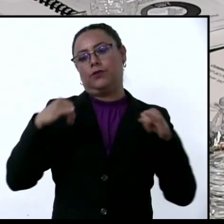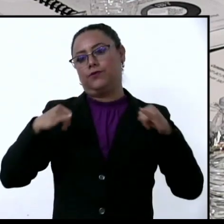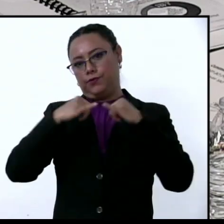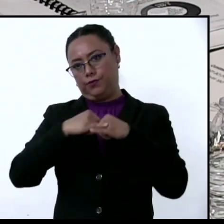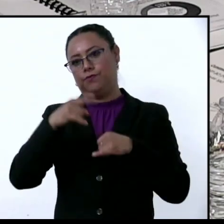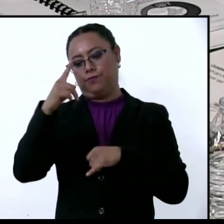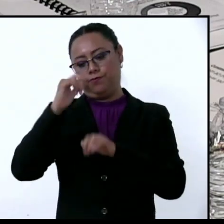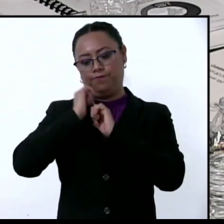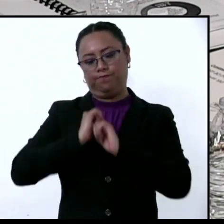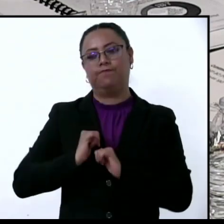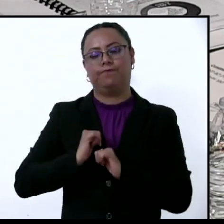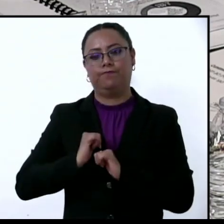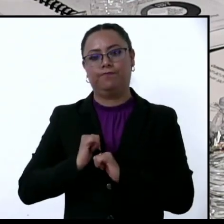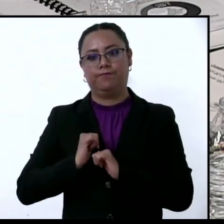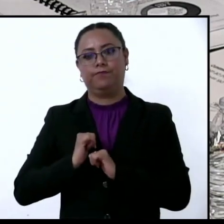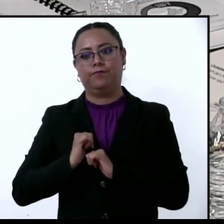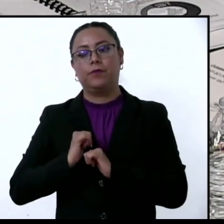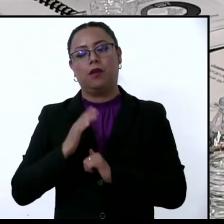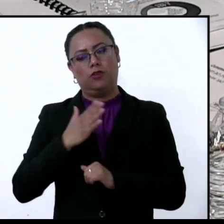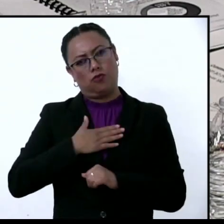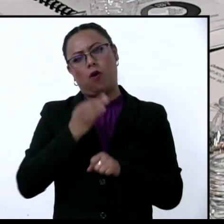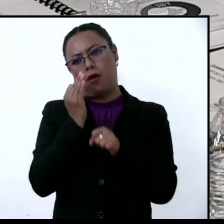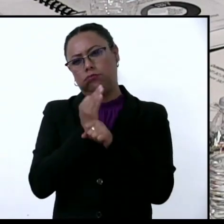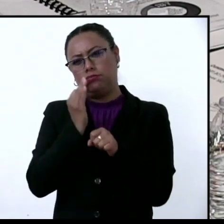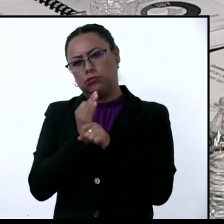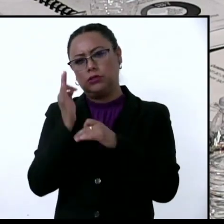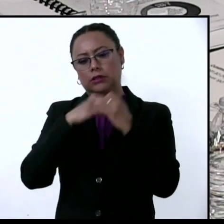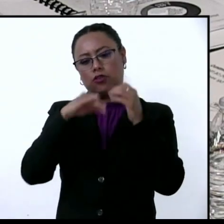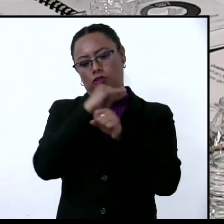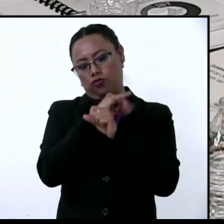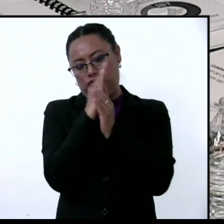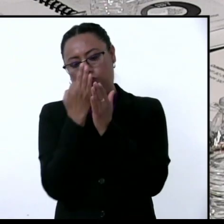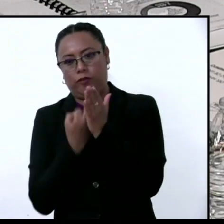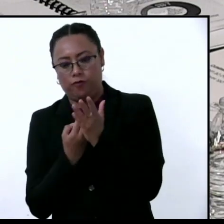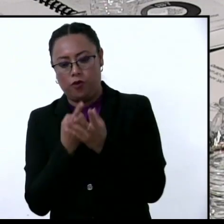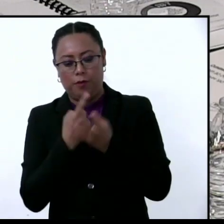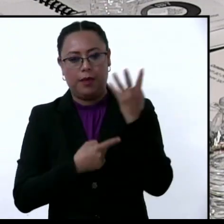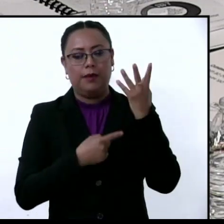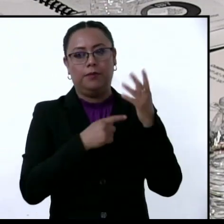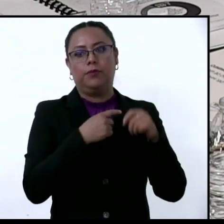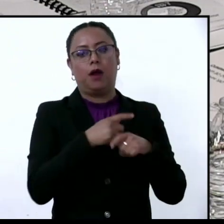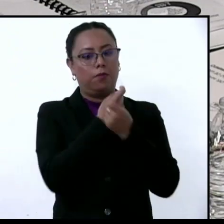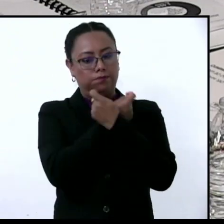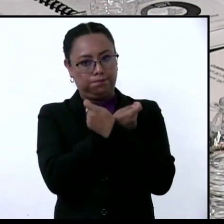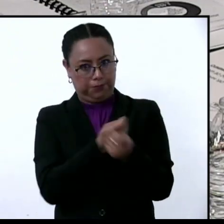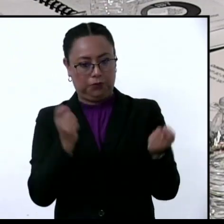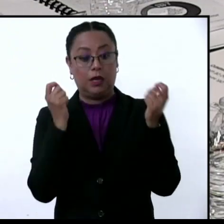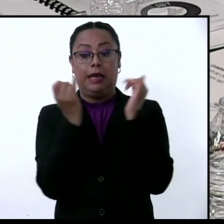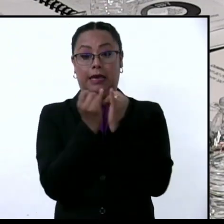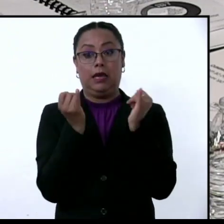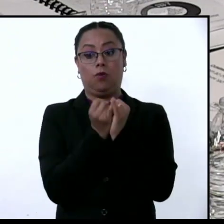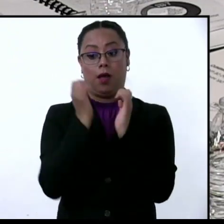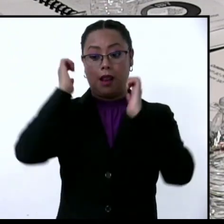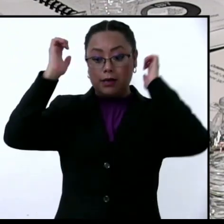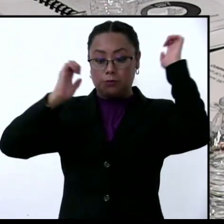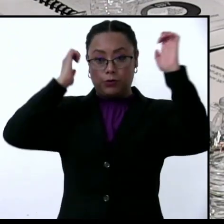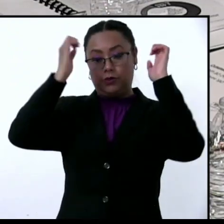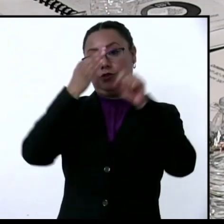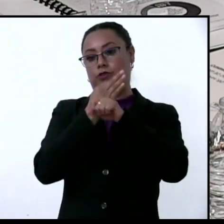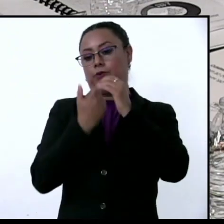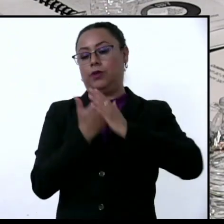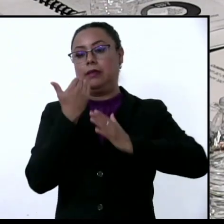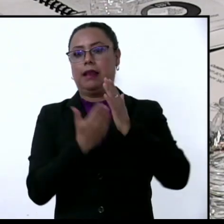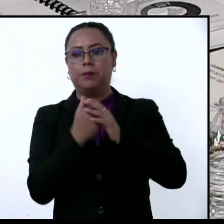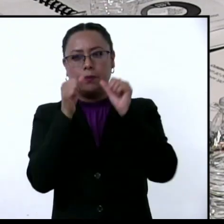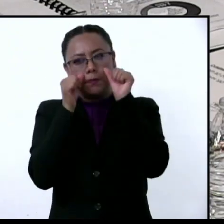encabeza. He puesto atención al informe que nos ha enviado, a la exposición que ha presentado el día de hoy, y